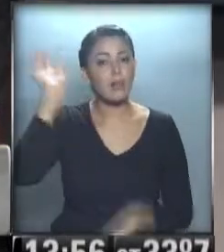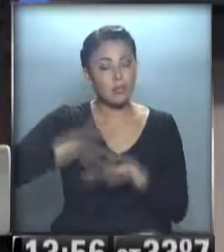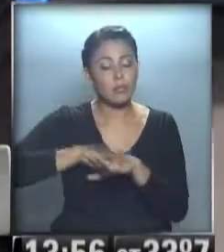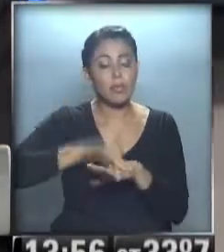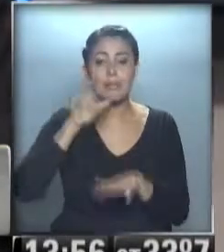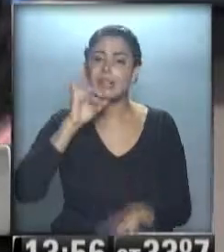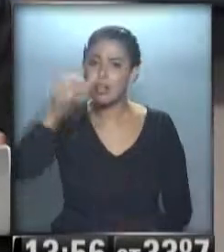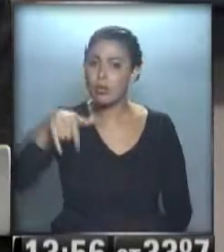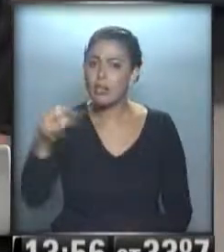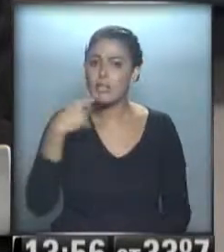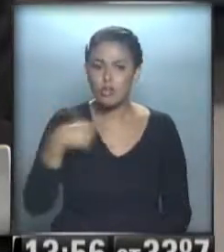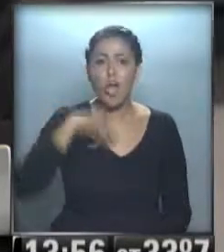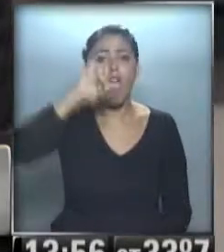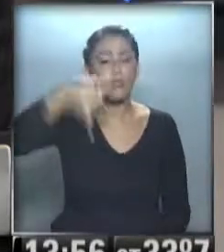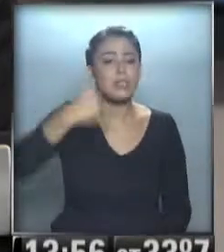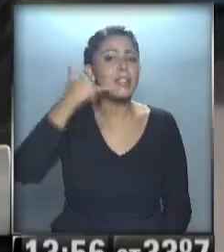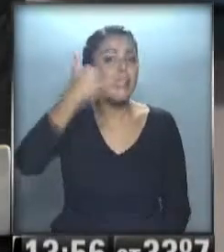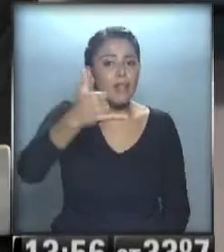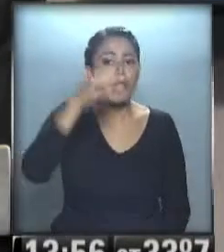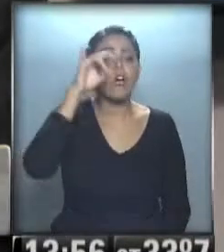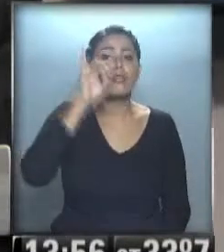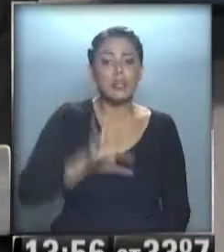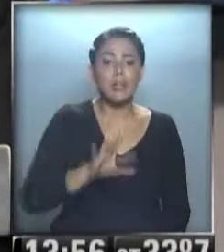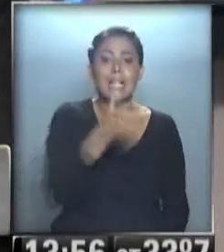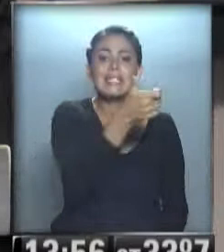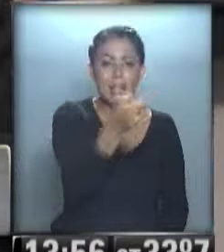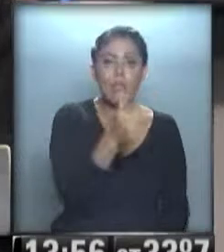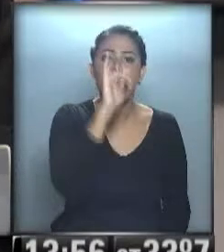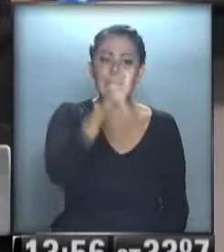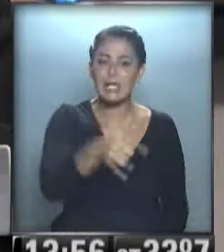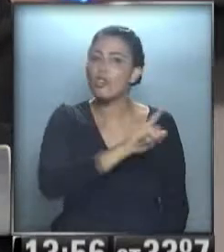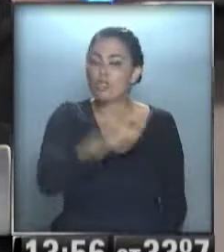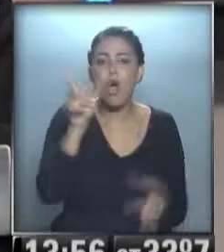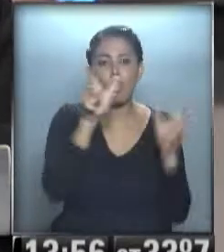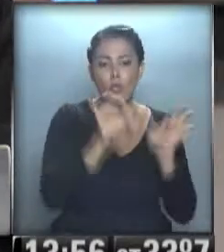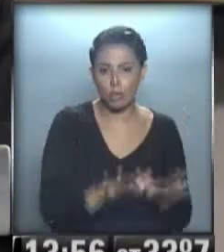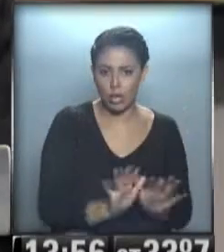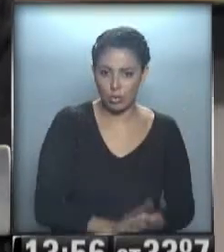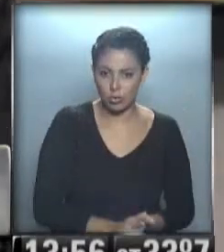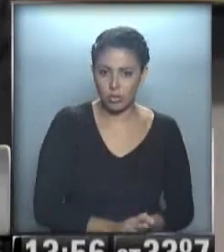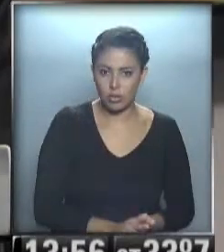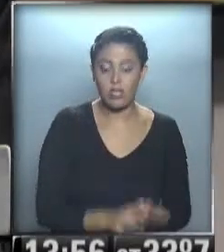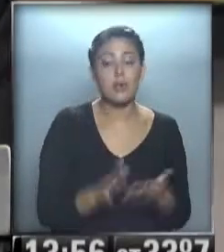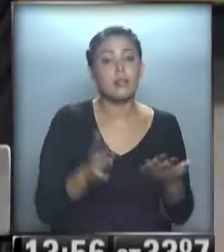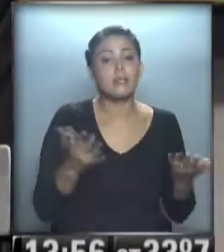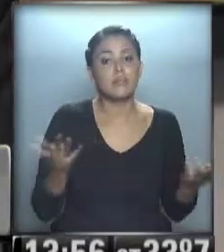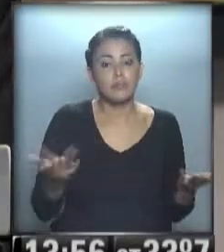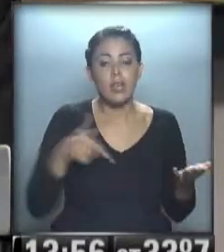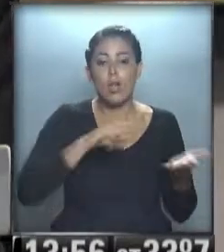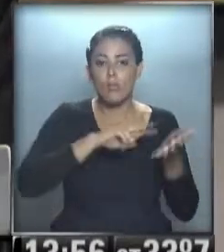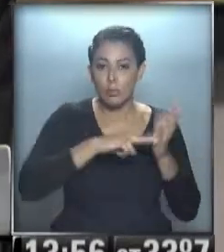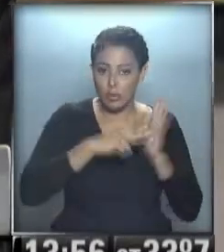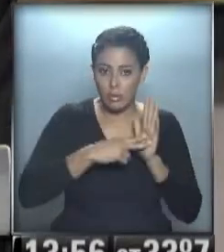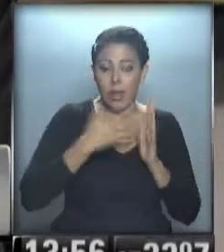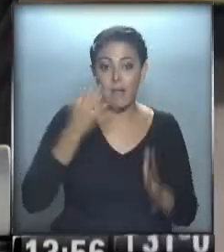supuestamente autorizó 16 autorice telefónicamente que revise en un celular no la computadora más allá de este incidente que